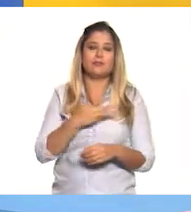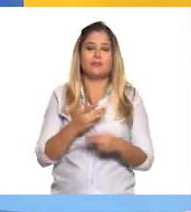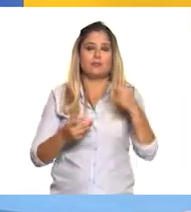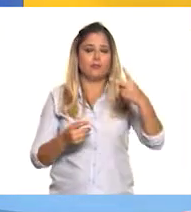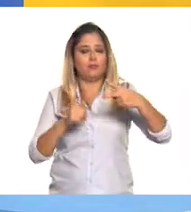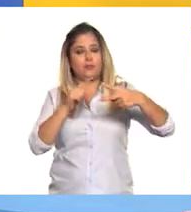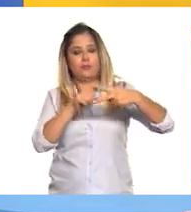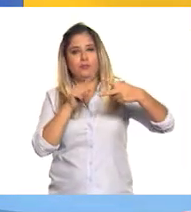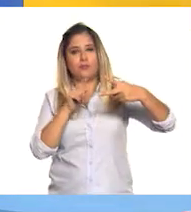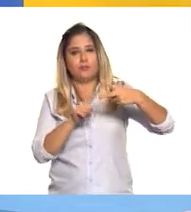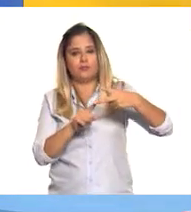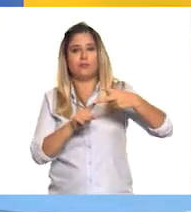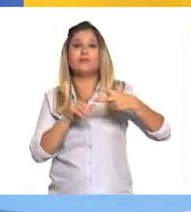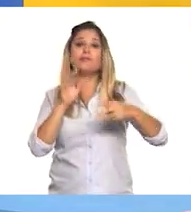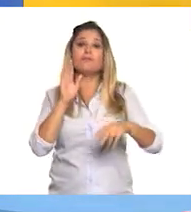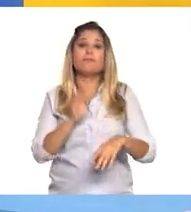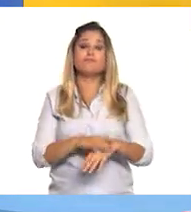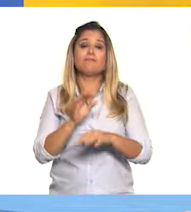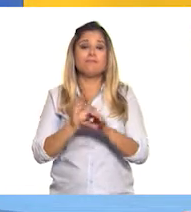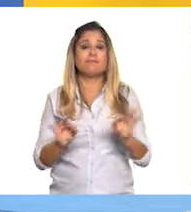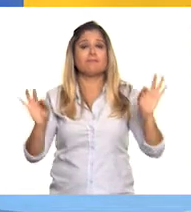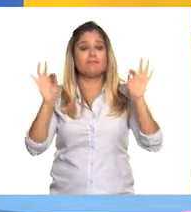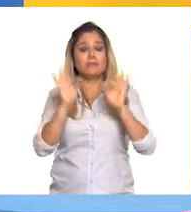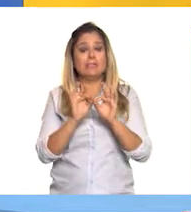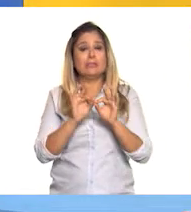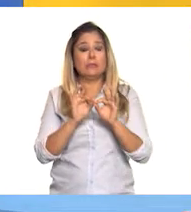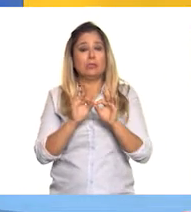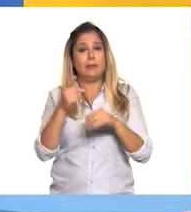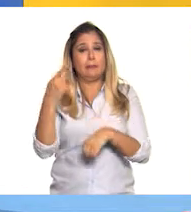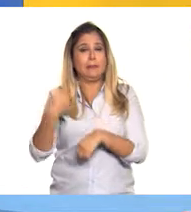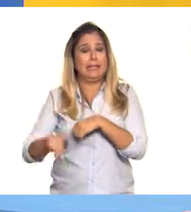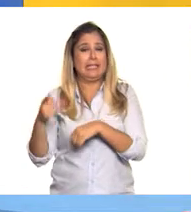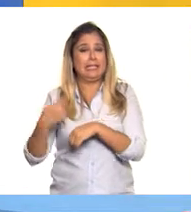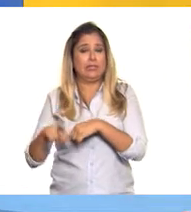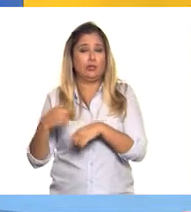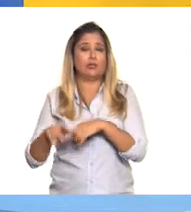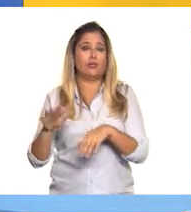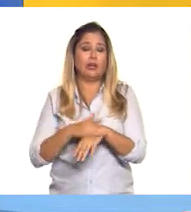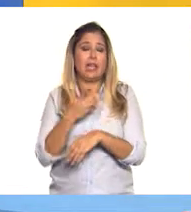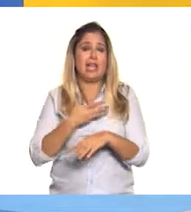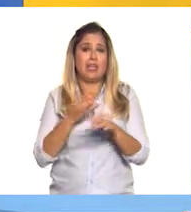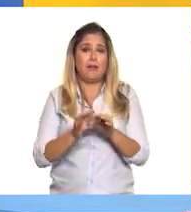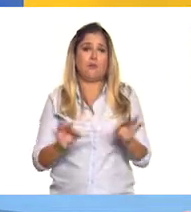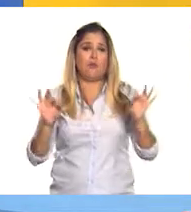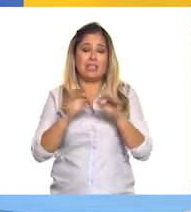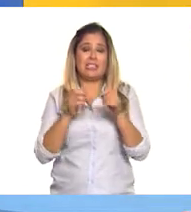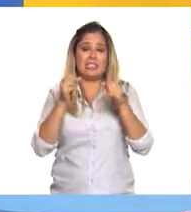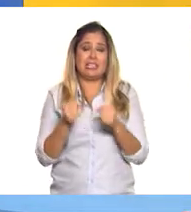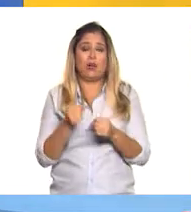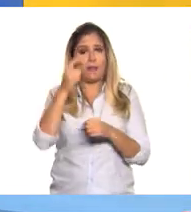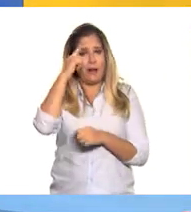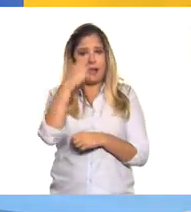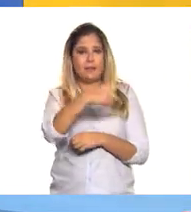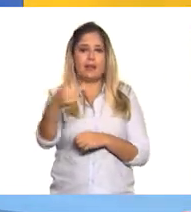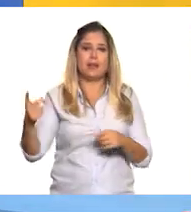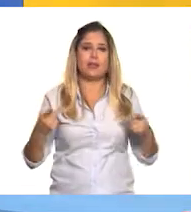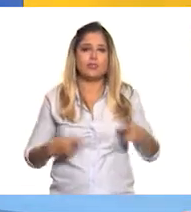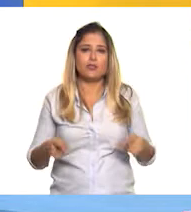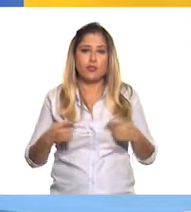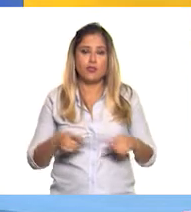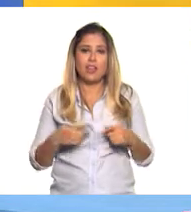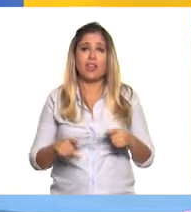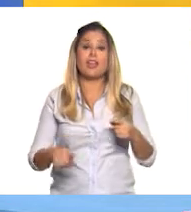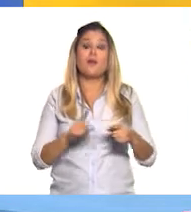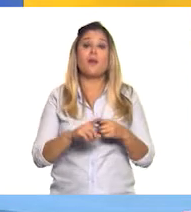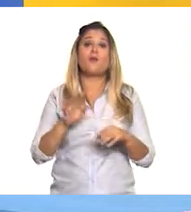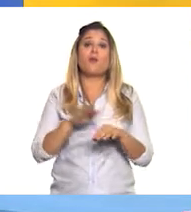dos categorías que se consideran sensibles por la importancia que tienen para la seguridad individual. Es decir, por el